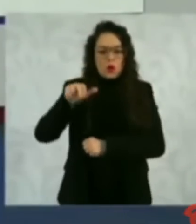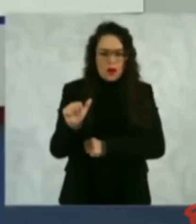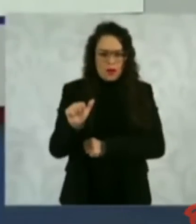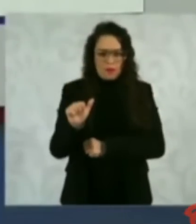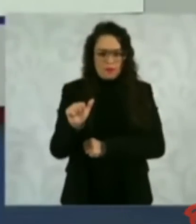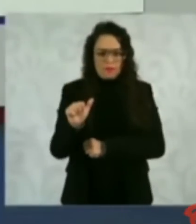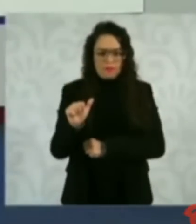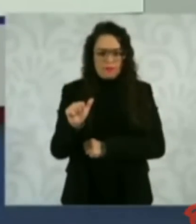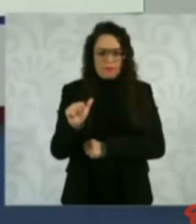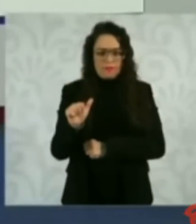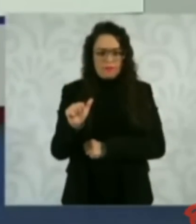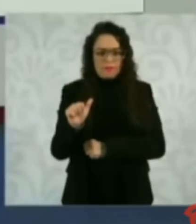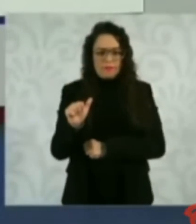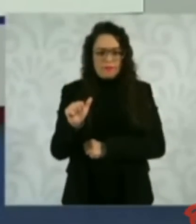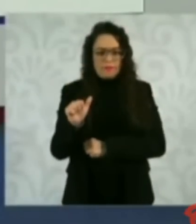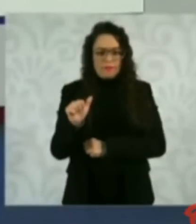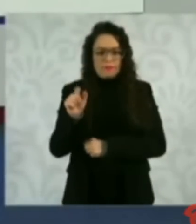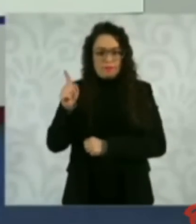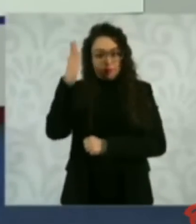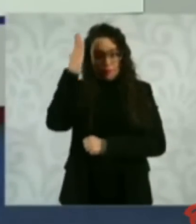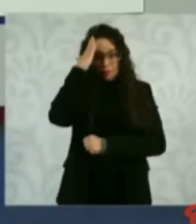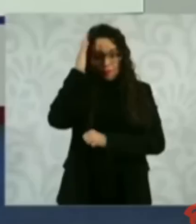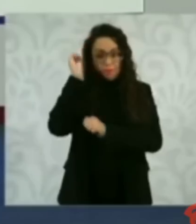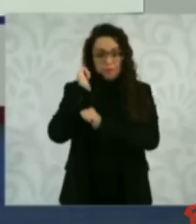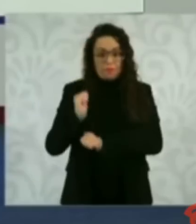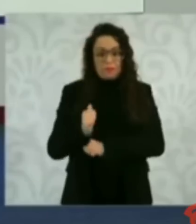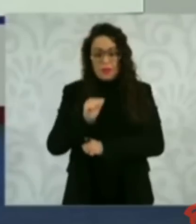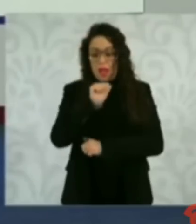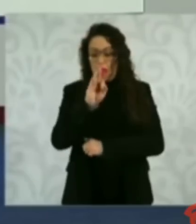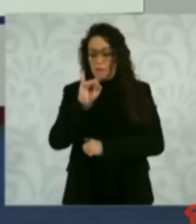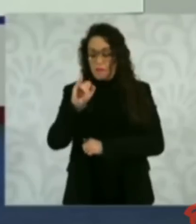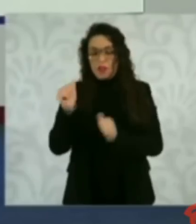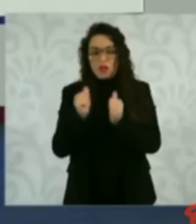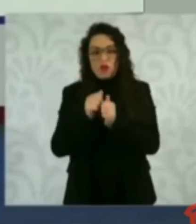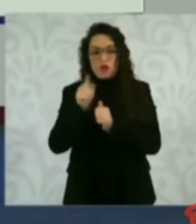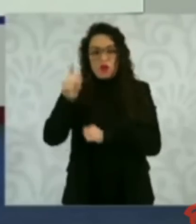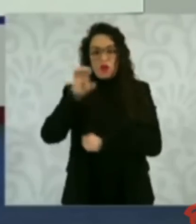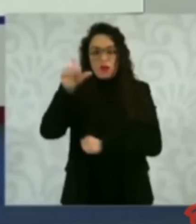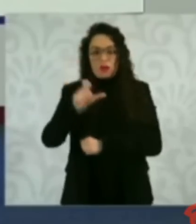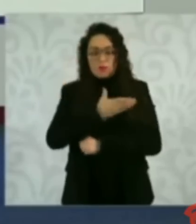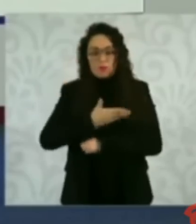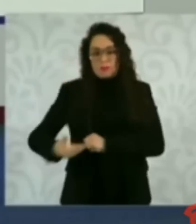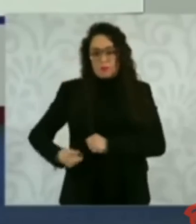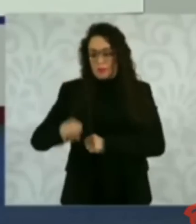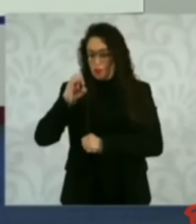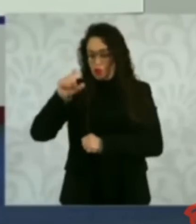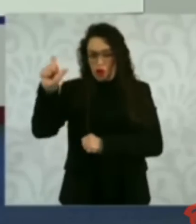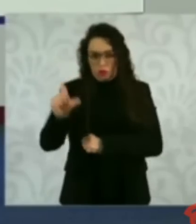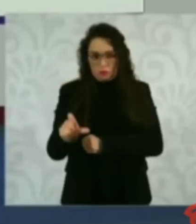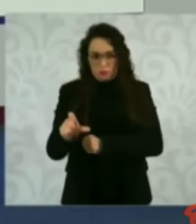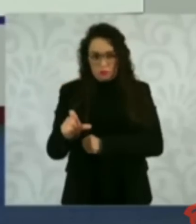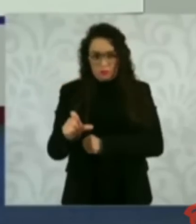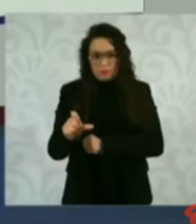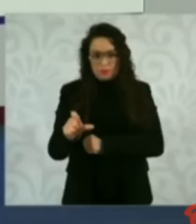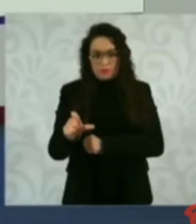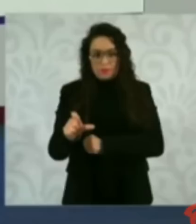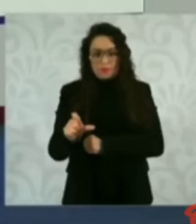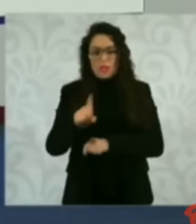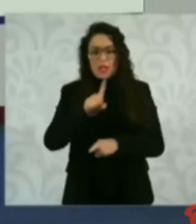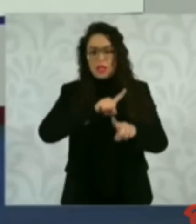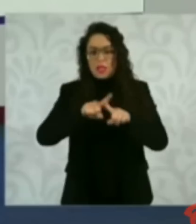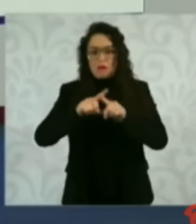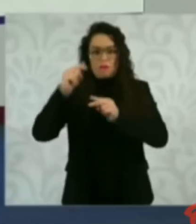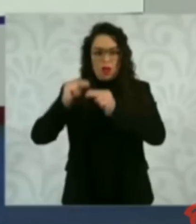titular de la AFI con Fox, y miembro en